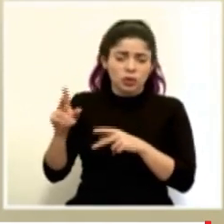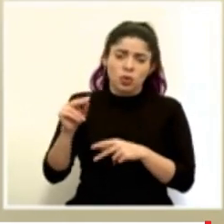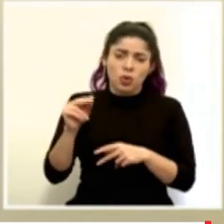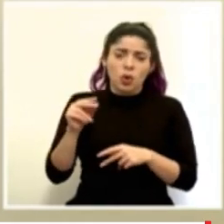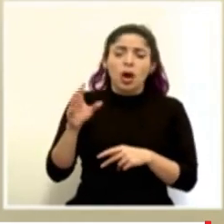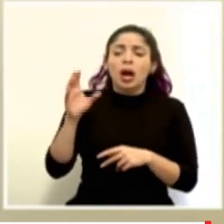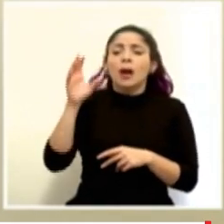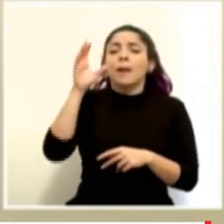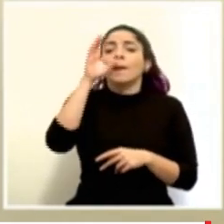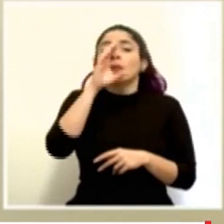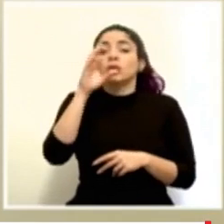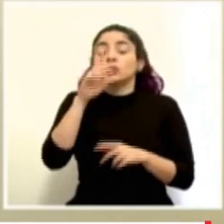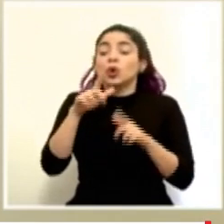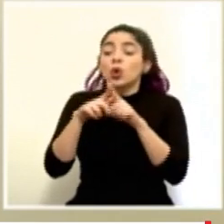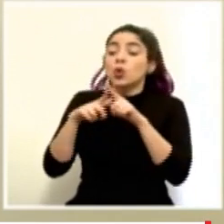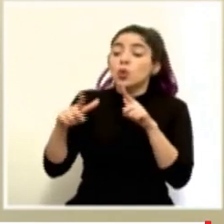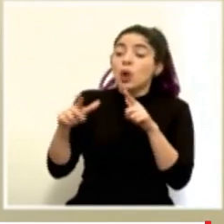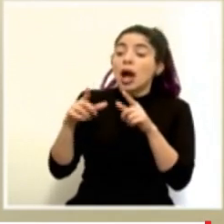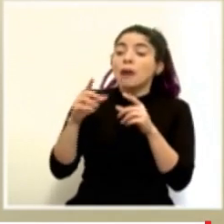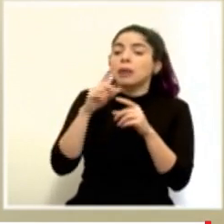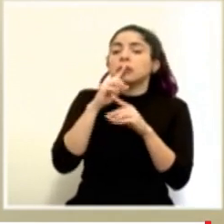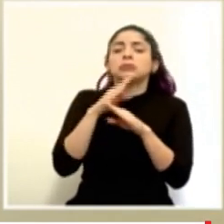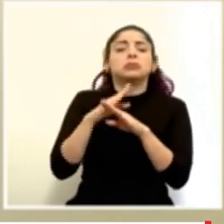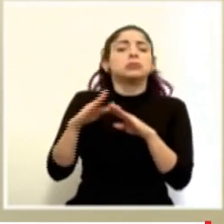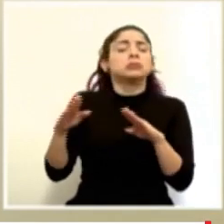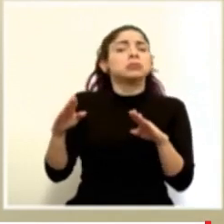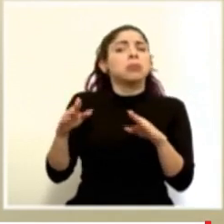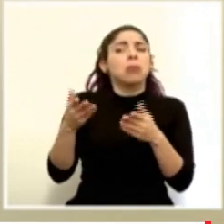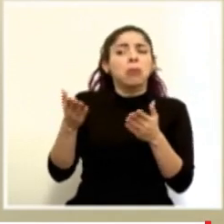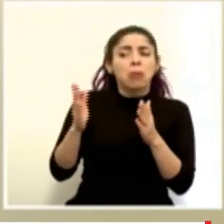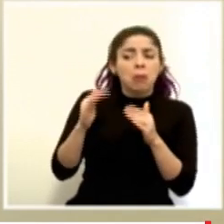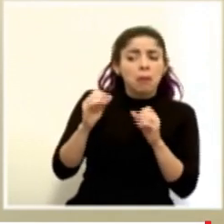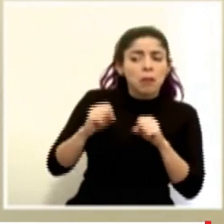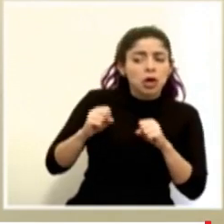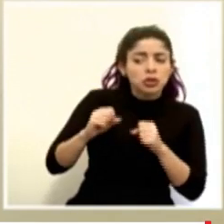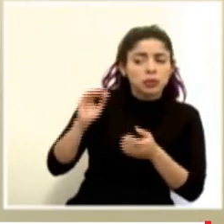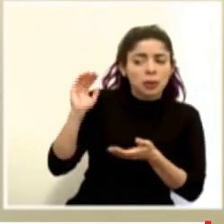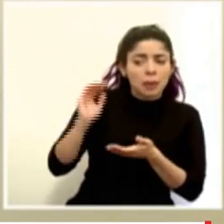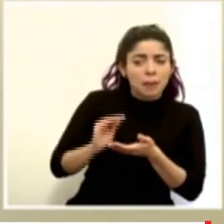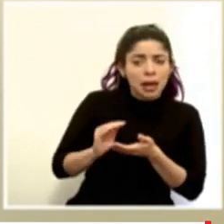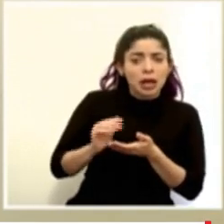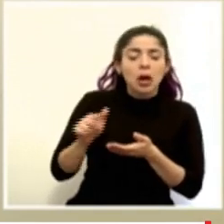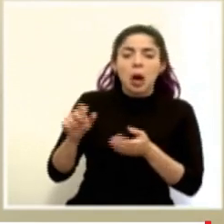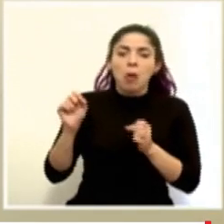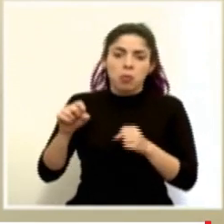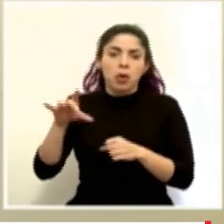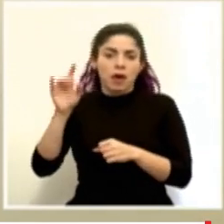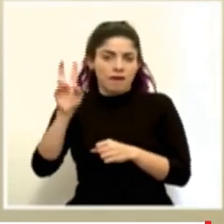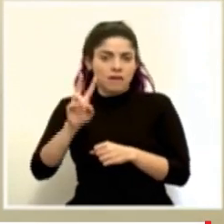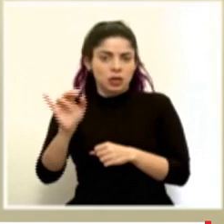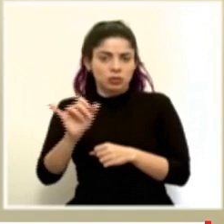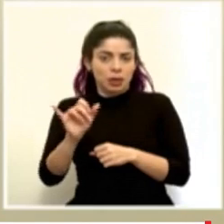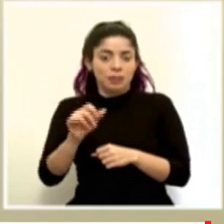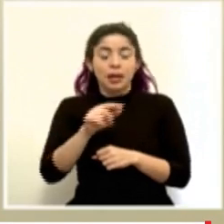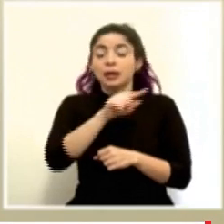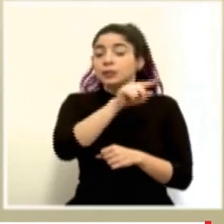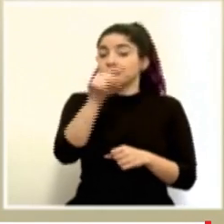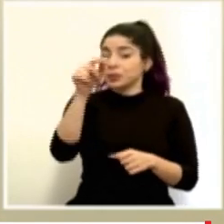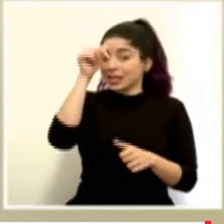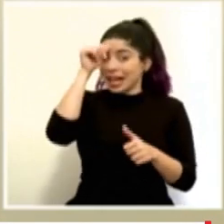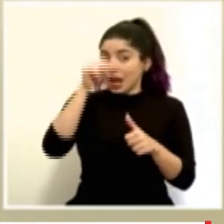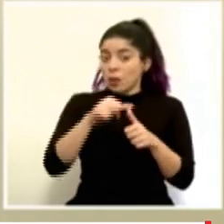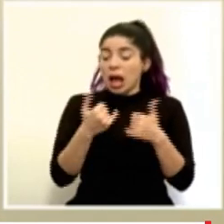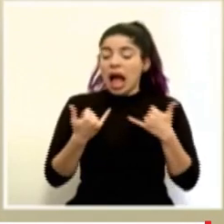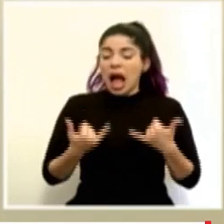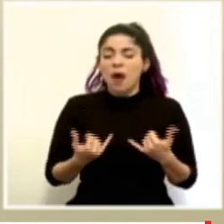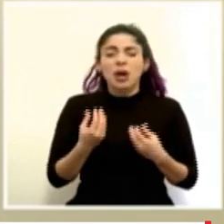justamente lo que buscan es, en zonas donde hay más silencio, donde hay menos probabilidad, también pues encontrar el virus. Y recordemos que aquí lo